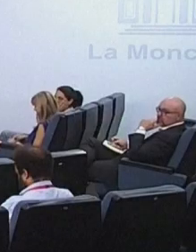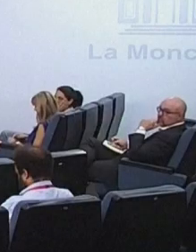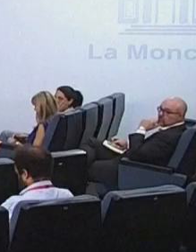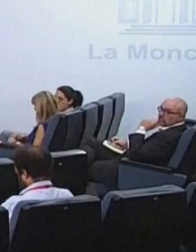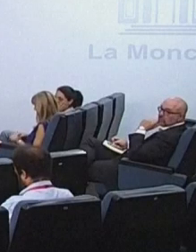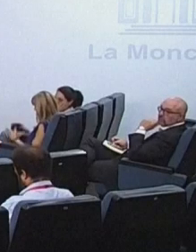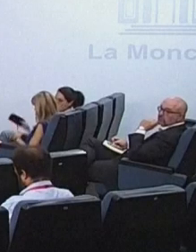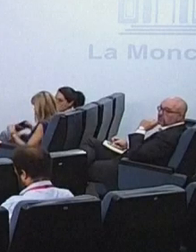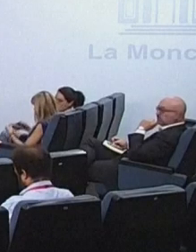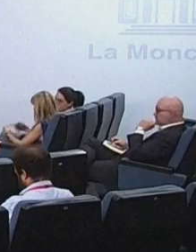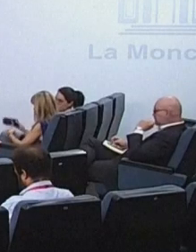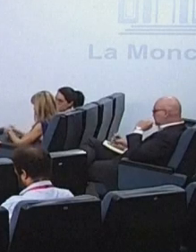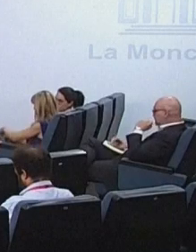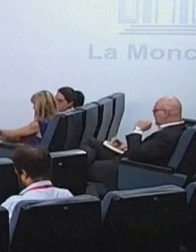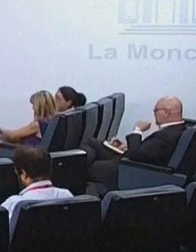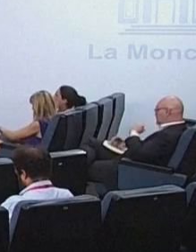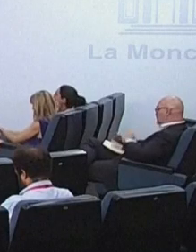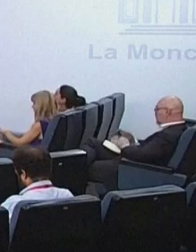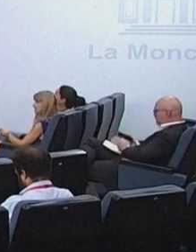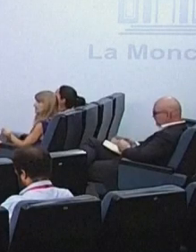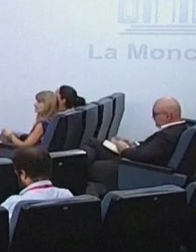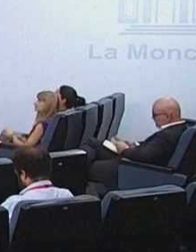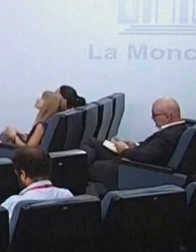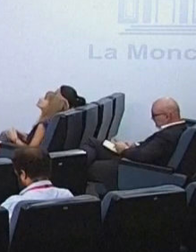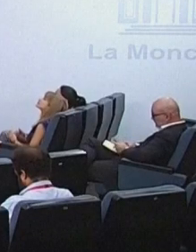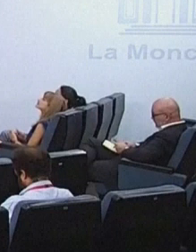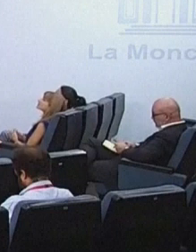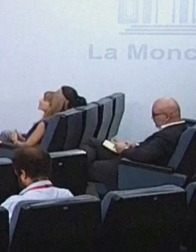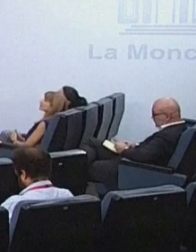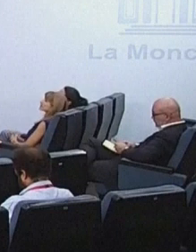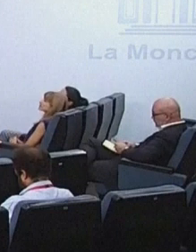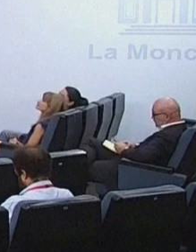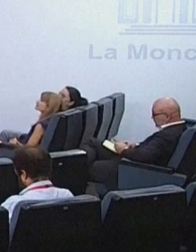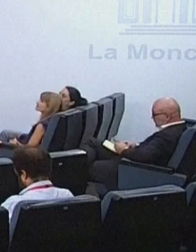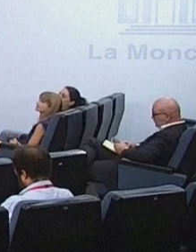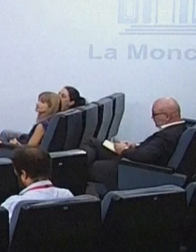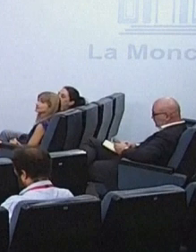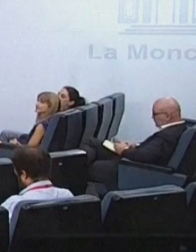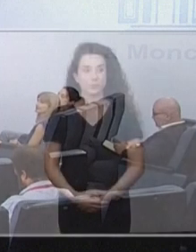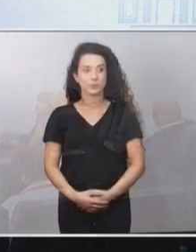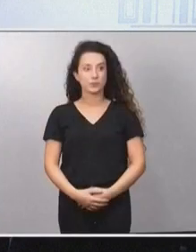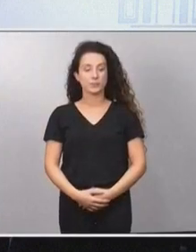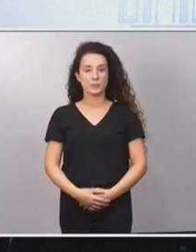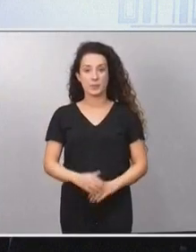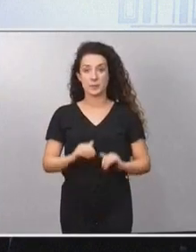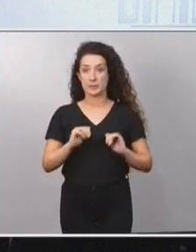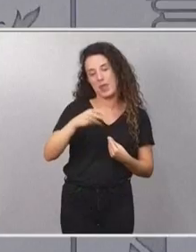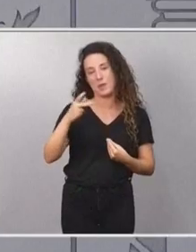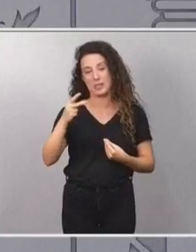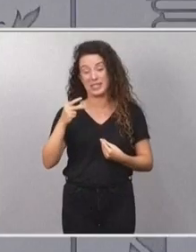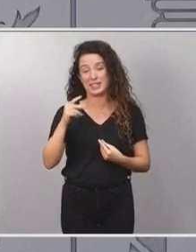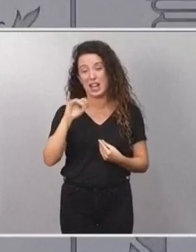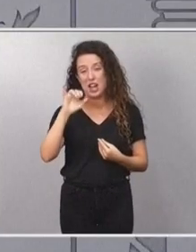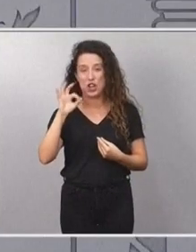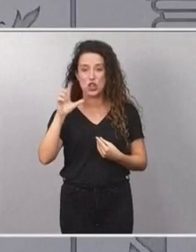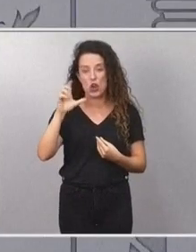Díaz para lograr la confianza de los diputados Sánchez tendrá que contar con el apoyo de los independentistas catalanes que